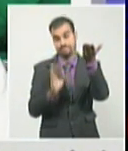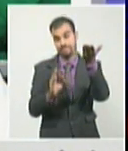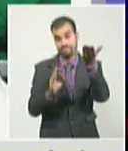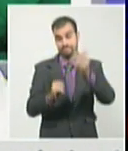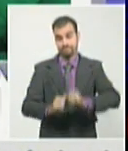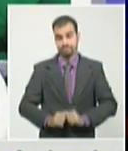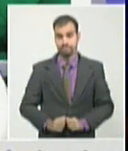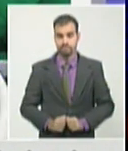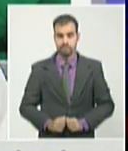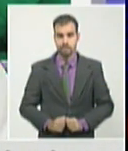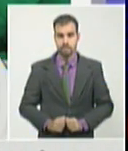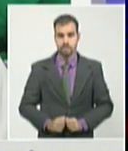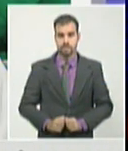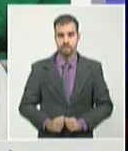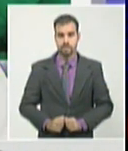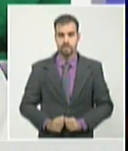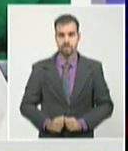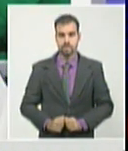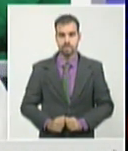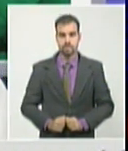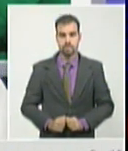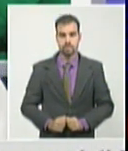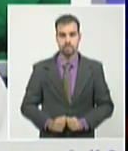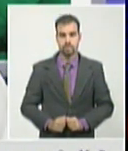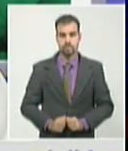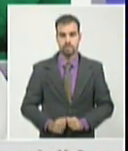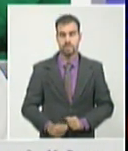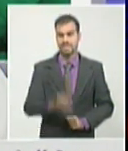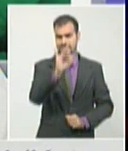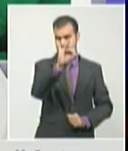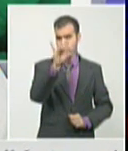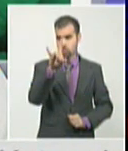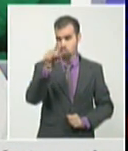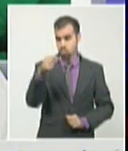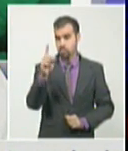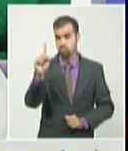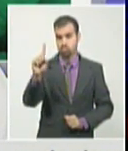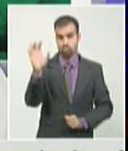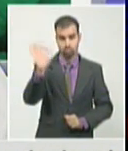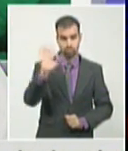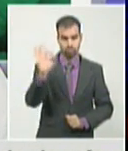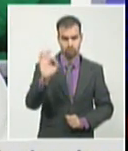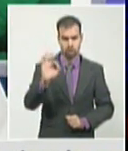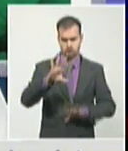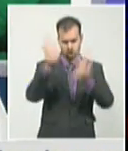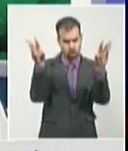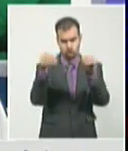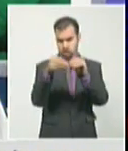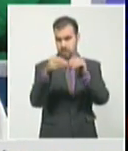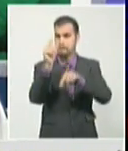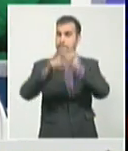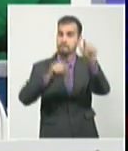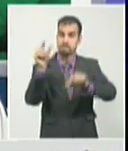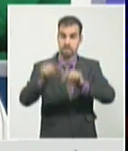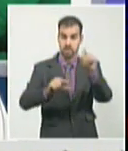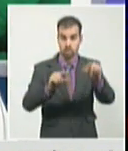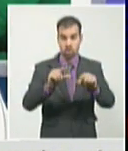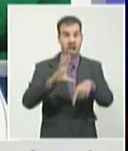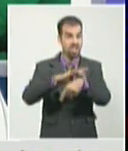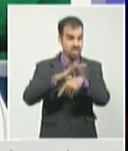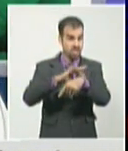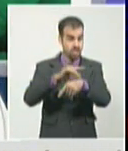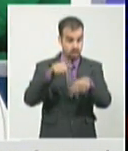obstante ya el 79,1 por ciento de todos los casos que hemos tenido diagnosticado en cuba